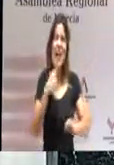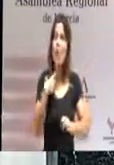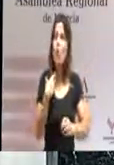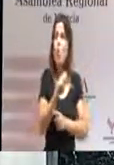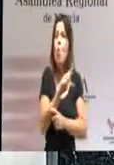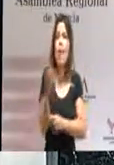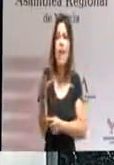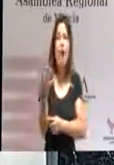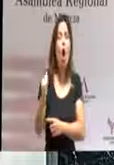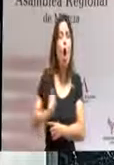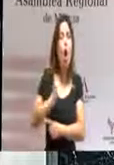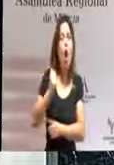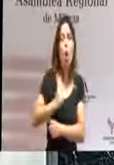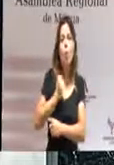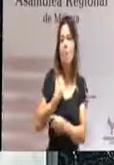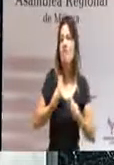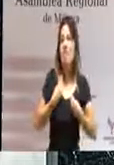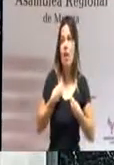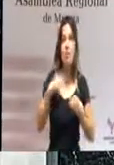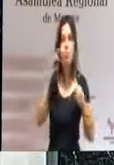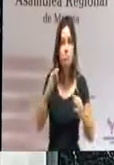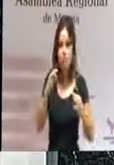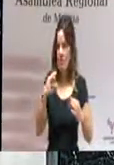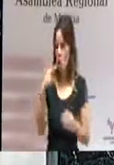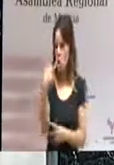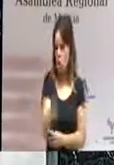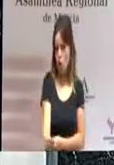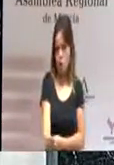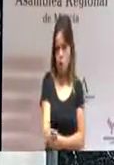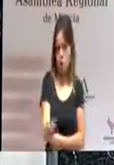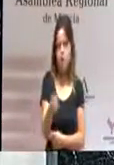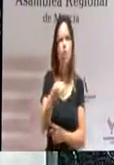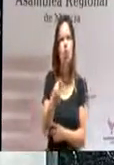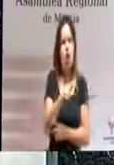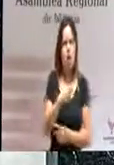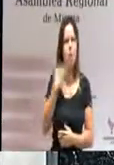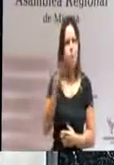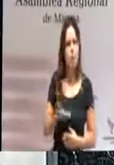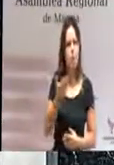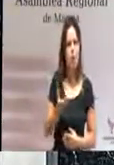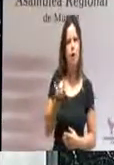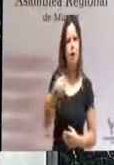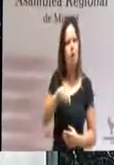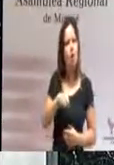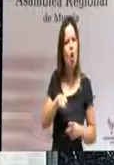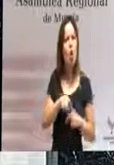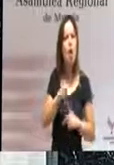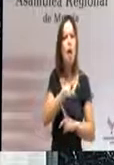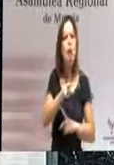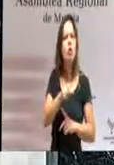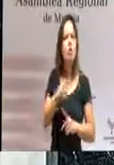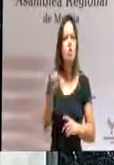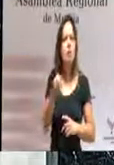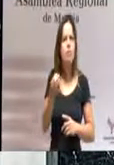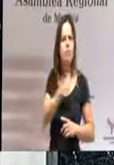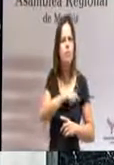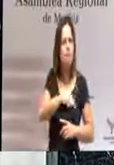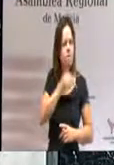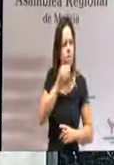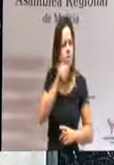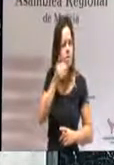cualquier oportunidad de vida digna. Tenemos una gran región, una región de la que sentirnos profundamente